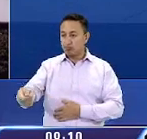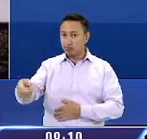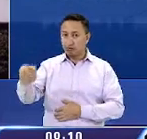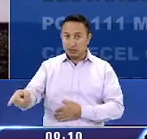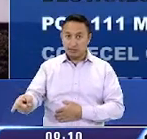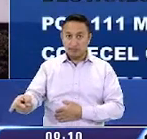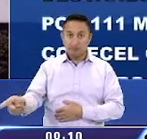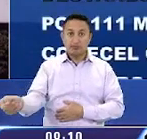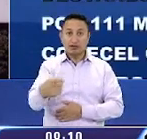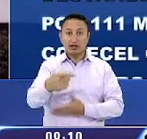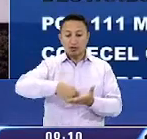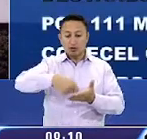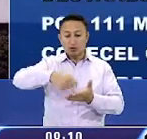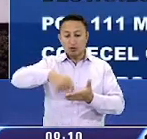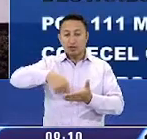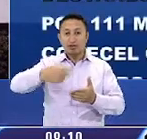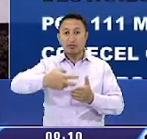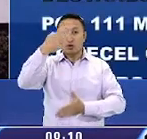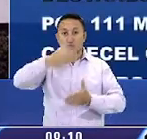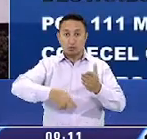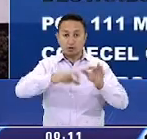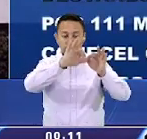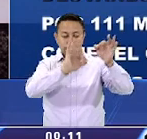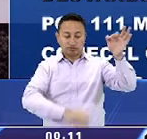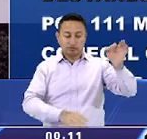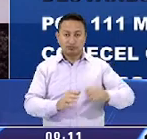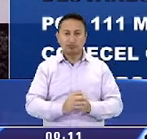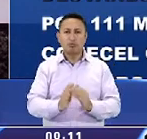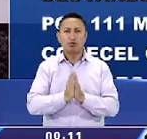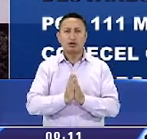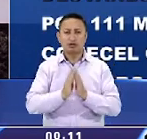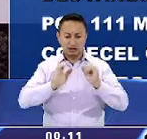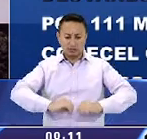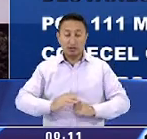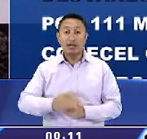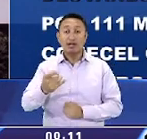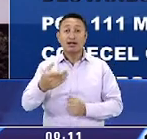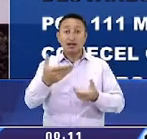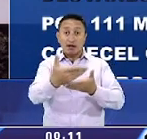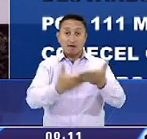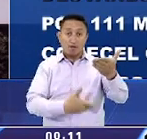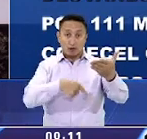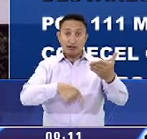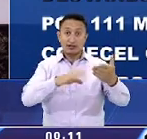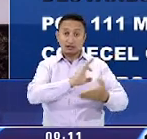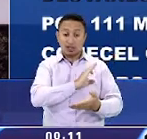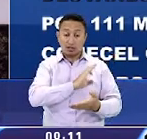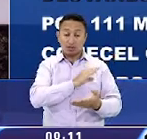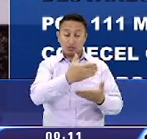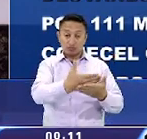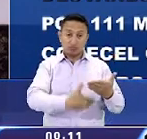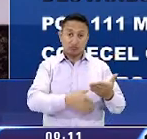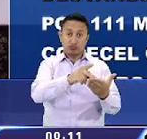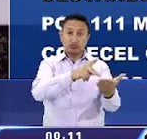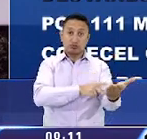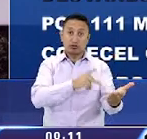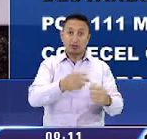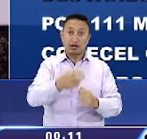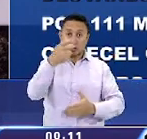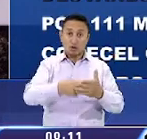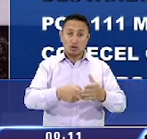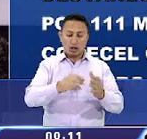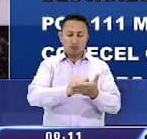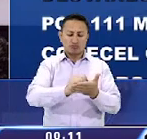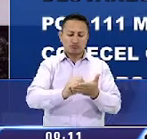que suscriba desvanecimientos me solicitó que haga valederos los técnicos y elabora el proyecto de desvanecimiento